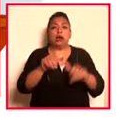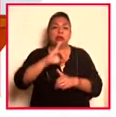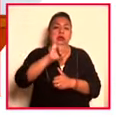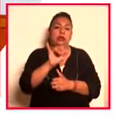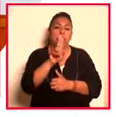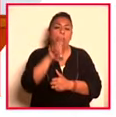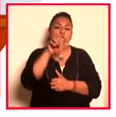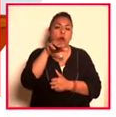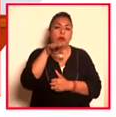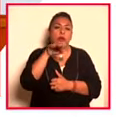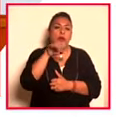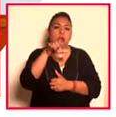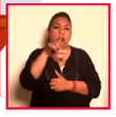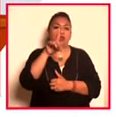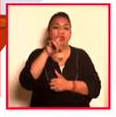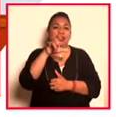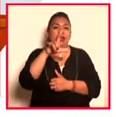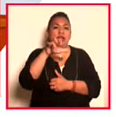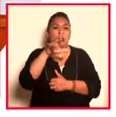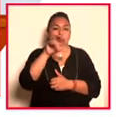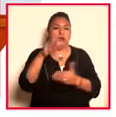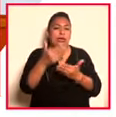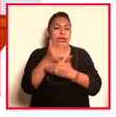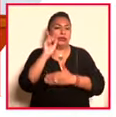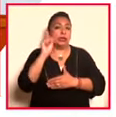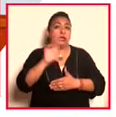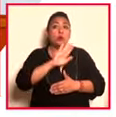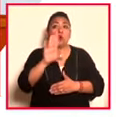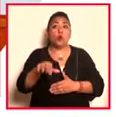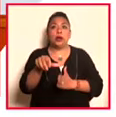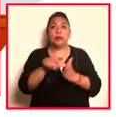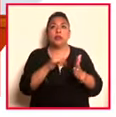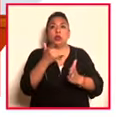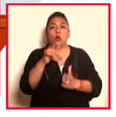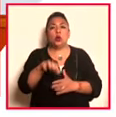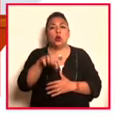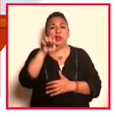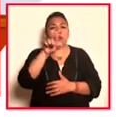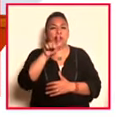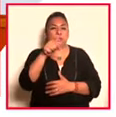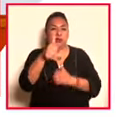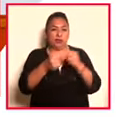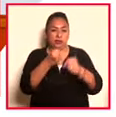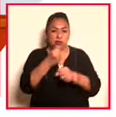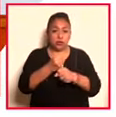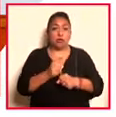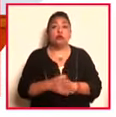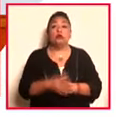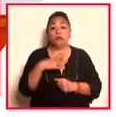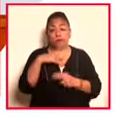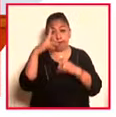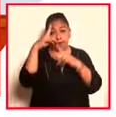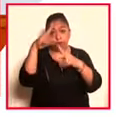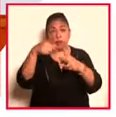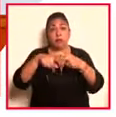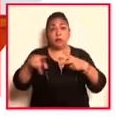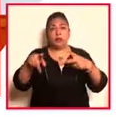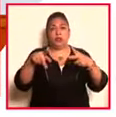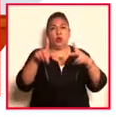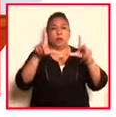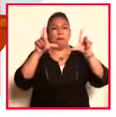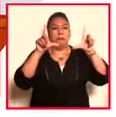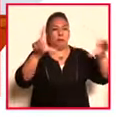Rosa, hijo pródigo de Zacatecas, fallecido el mes de julio a los 76 años de edad. El homenaje inició con la develación de una